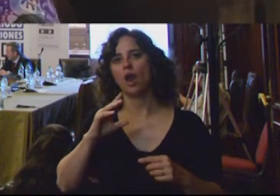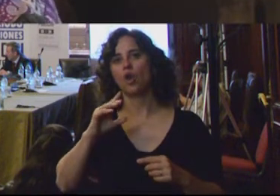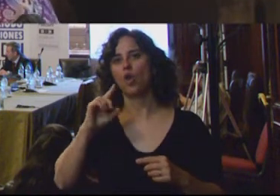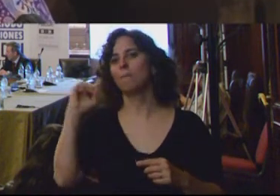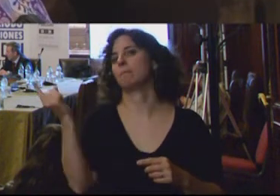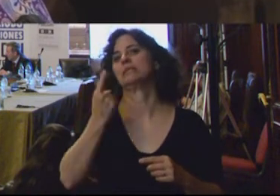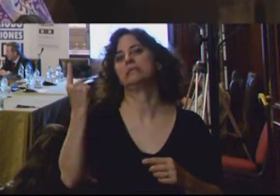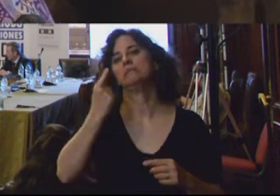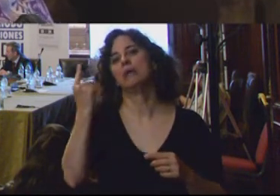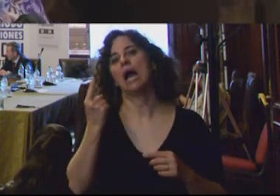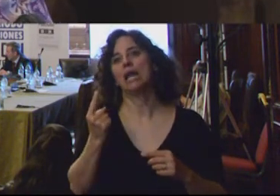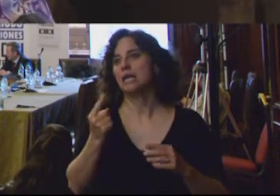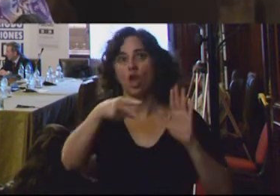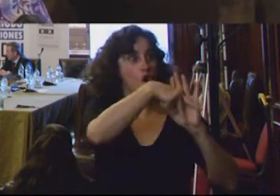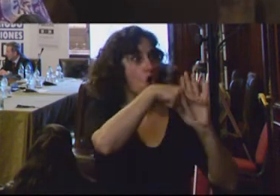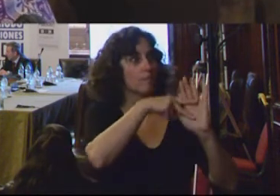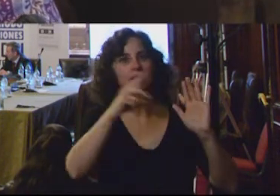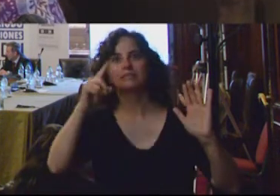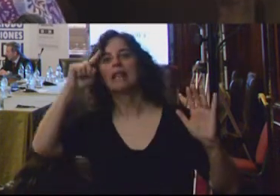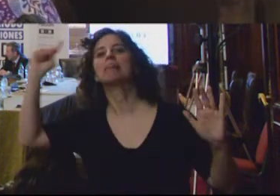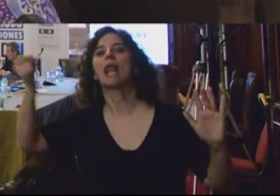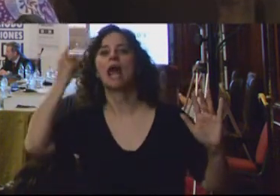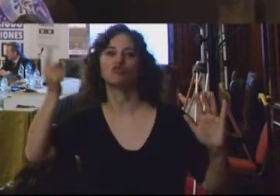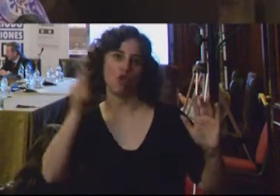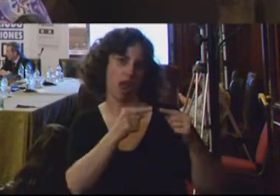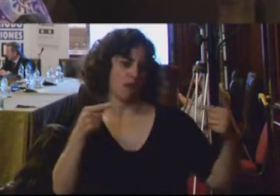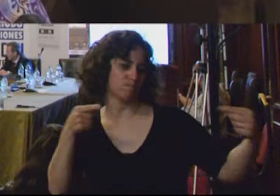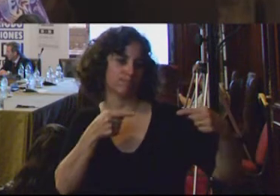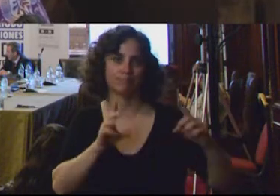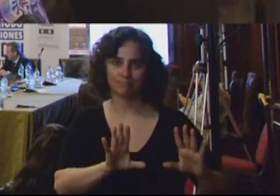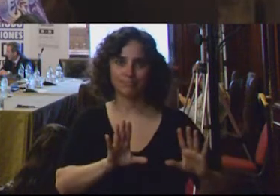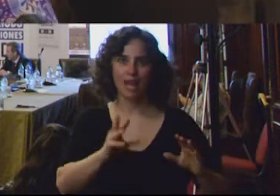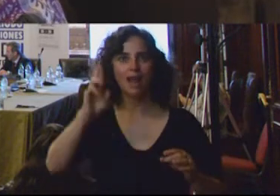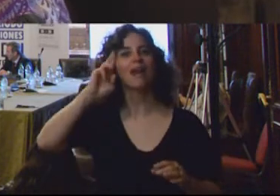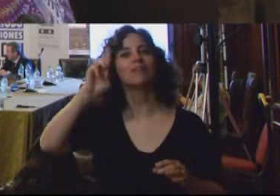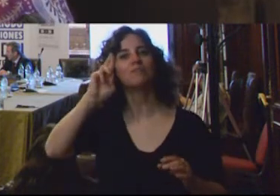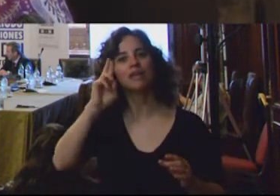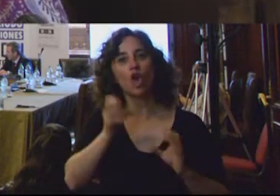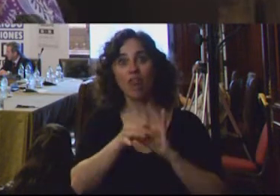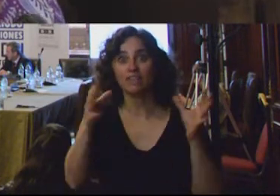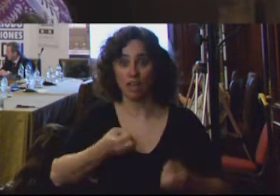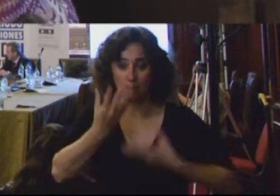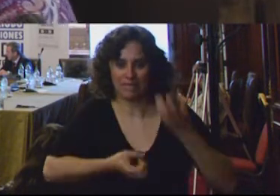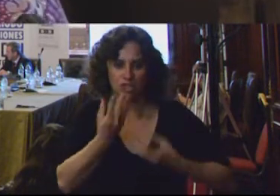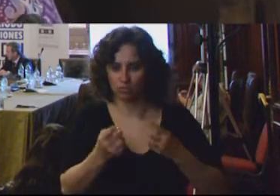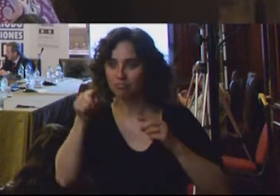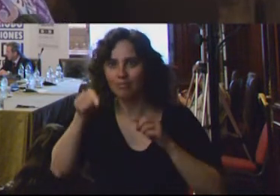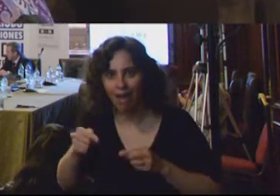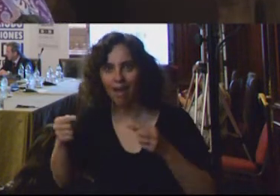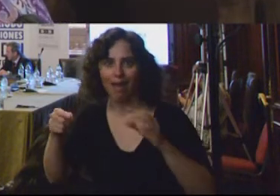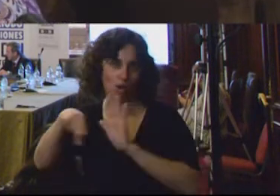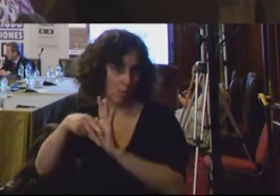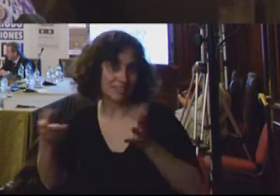estándares y los más importantes estándares en el respeto a la libertad de expresión.